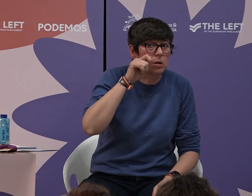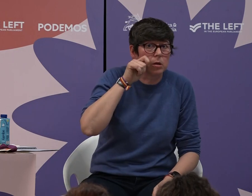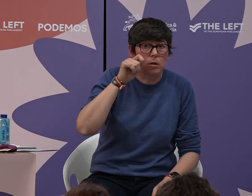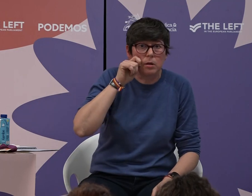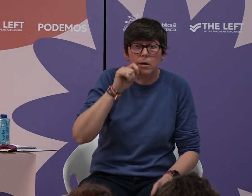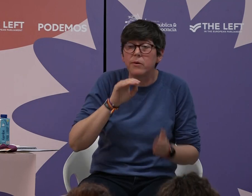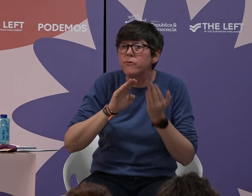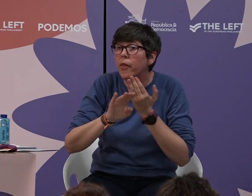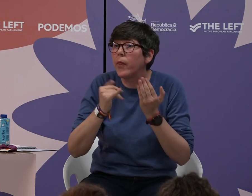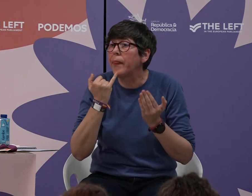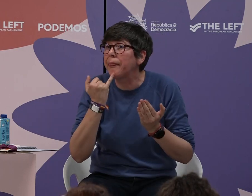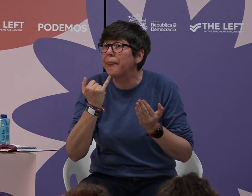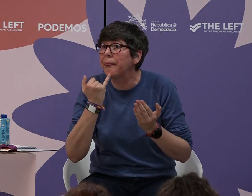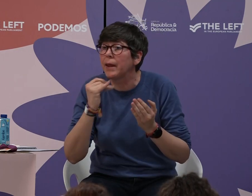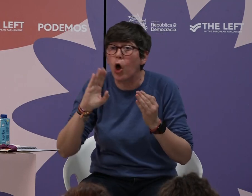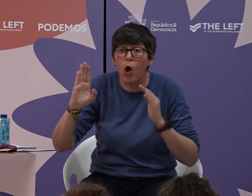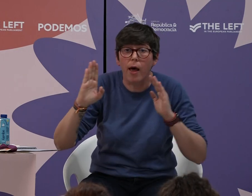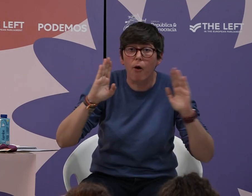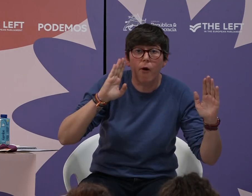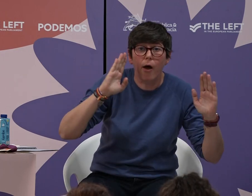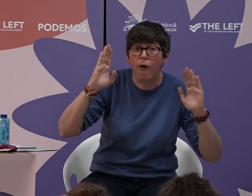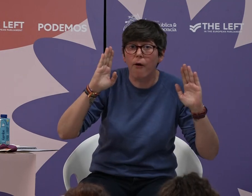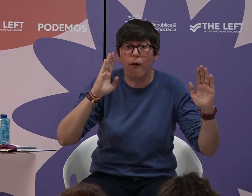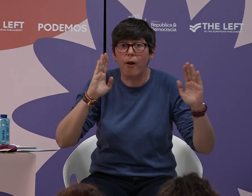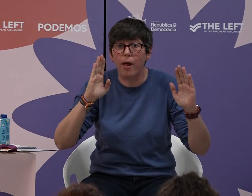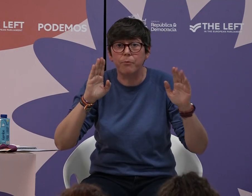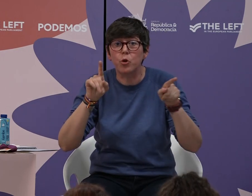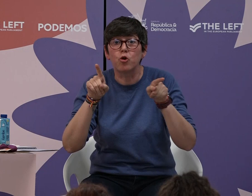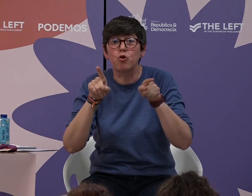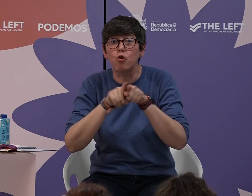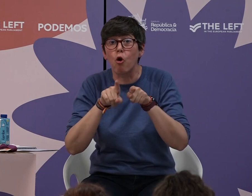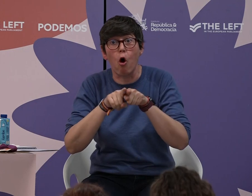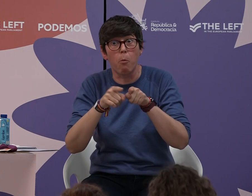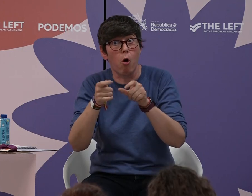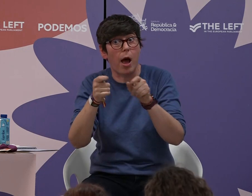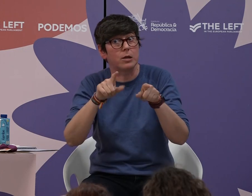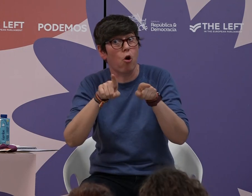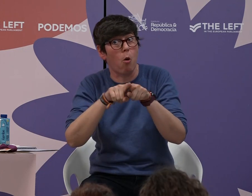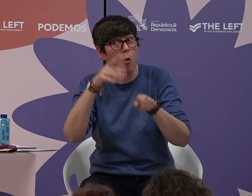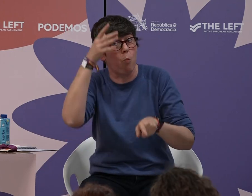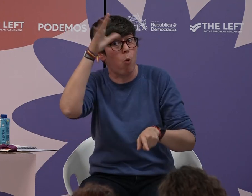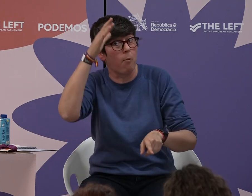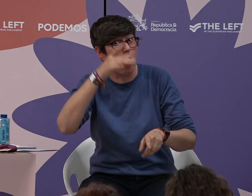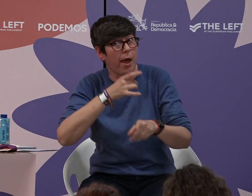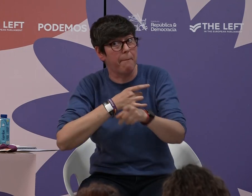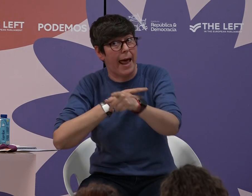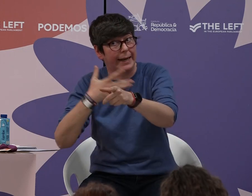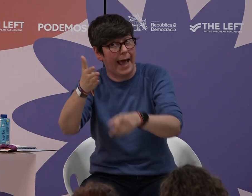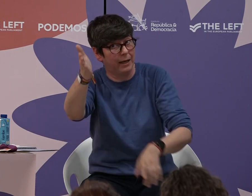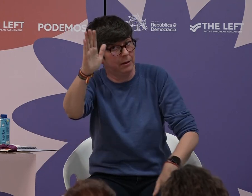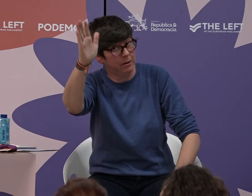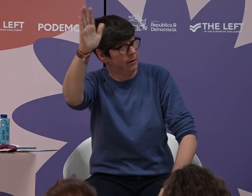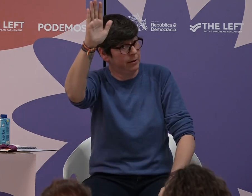yo no tengo vecinos ni vecina son todo turistas son personas que a las que sales a la calle ya no puedes saludar ni decir buenos días buenas tardes